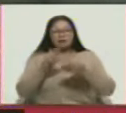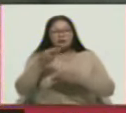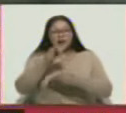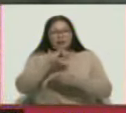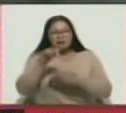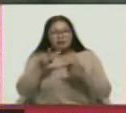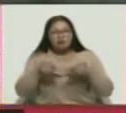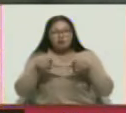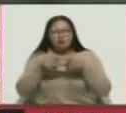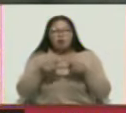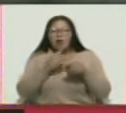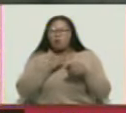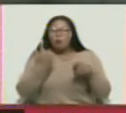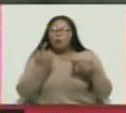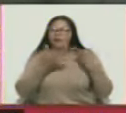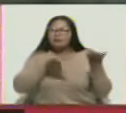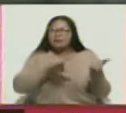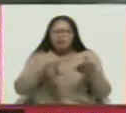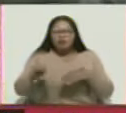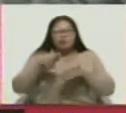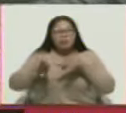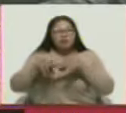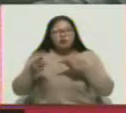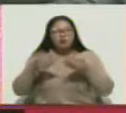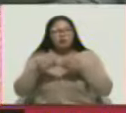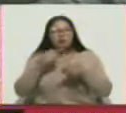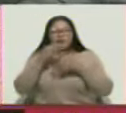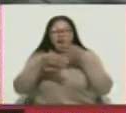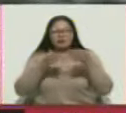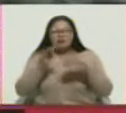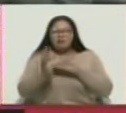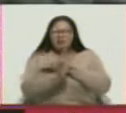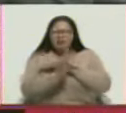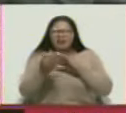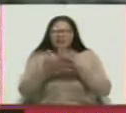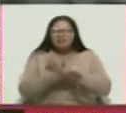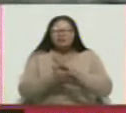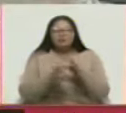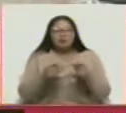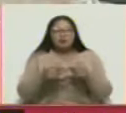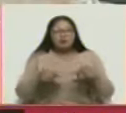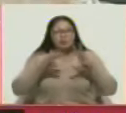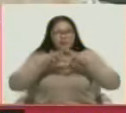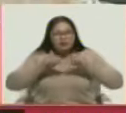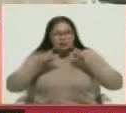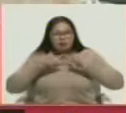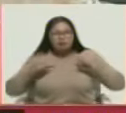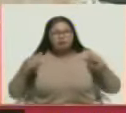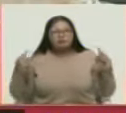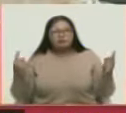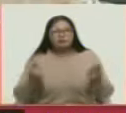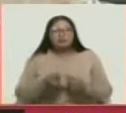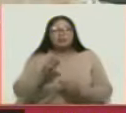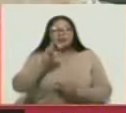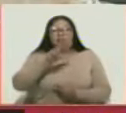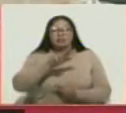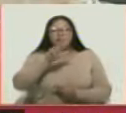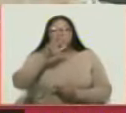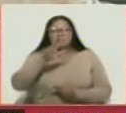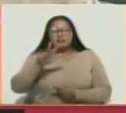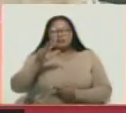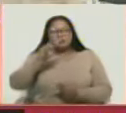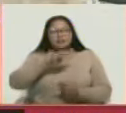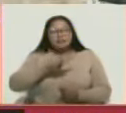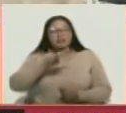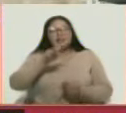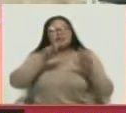un cementerio de niños. Cuando uno habla de la Franja de Gaza, uno habla de un territorio que mide 365 kilómetros